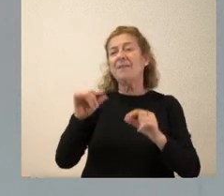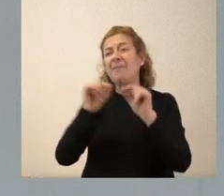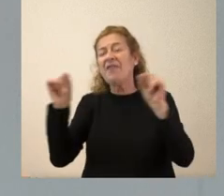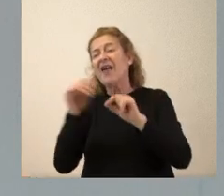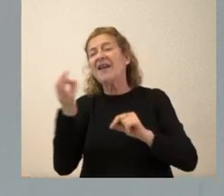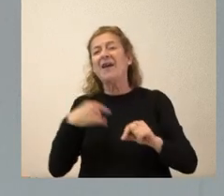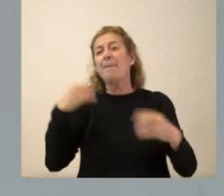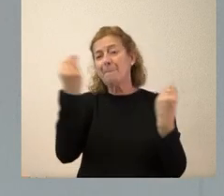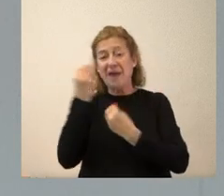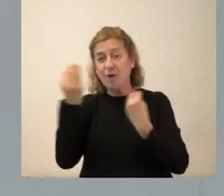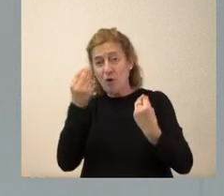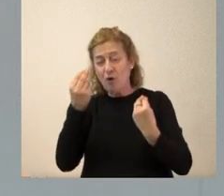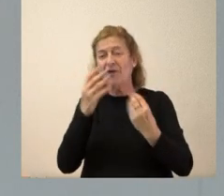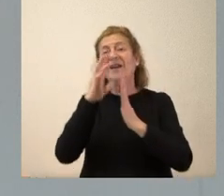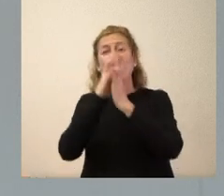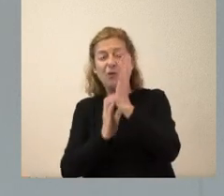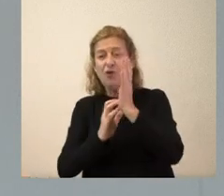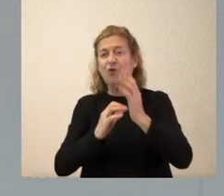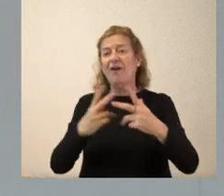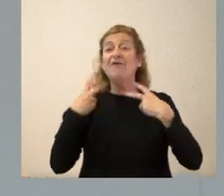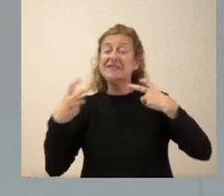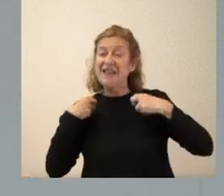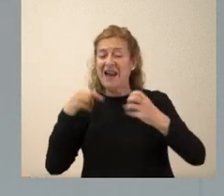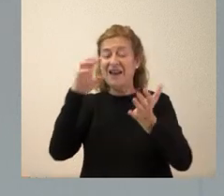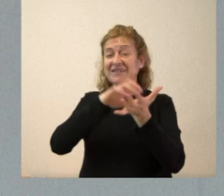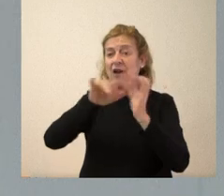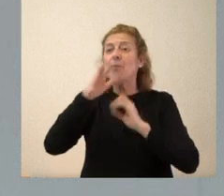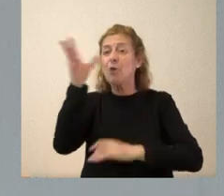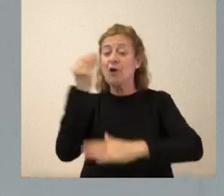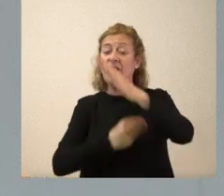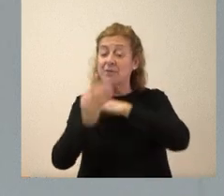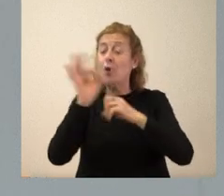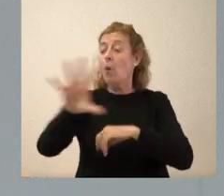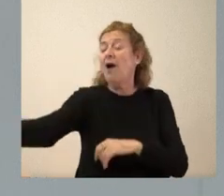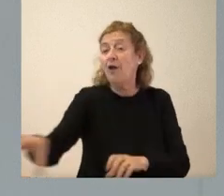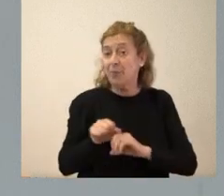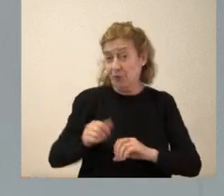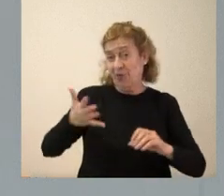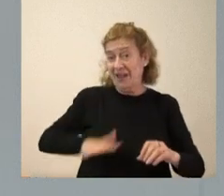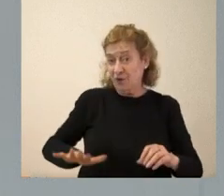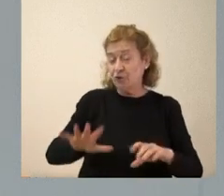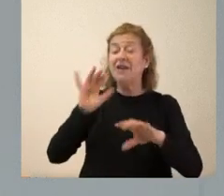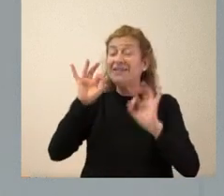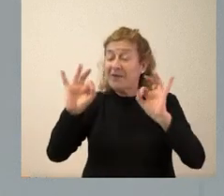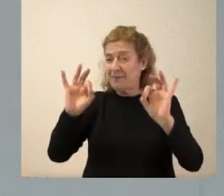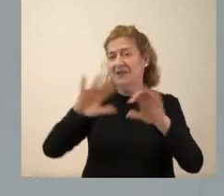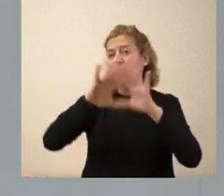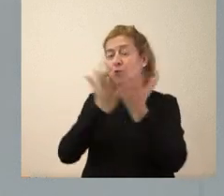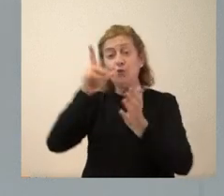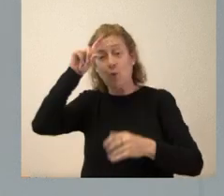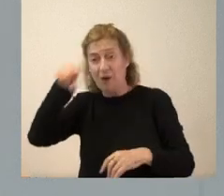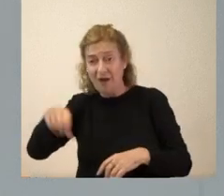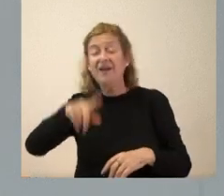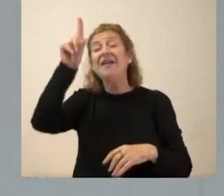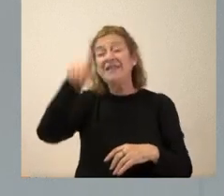mejorado las deducciones Fiscales en Castilla y León Por el nacimiento o adopción de hijos especialmente en el mundo rural lo es también